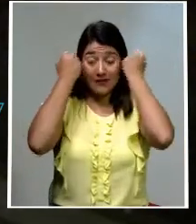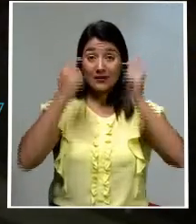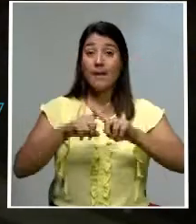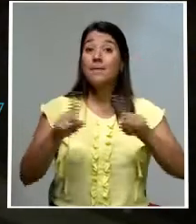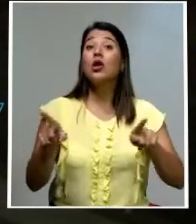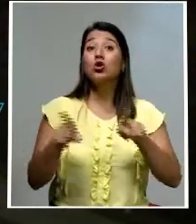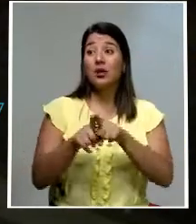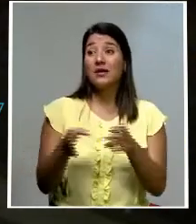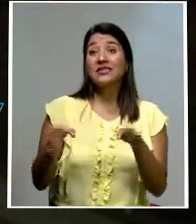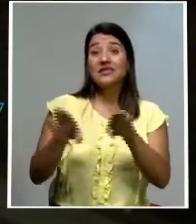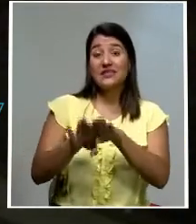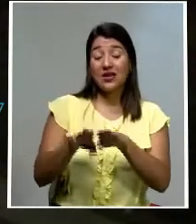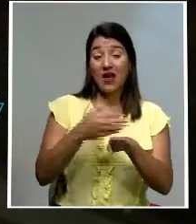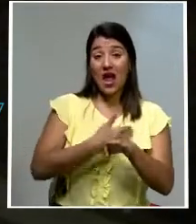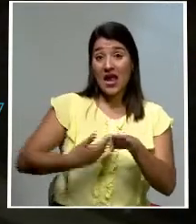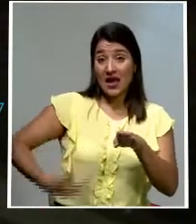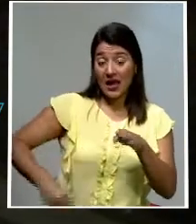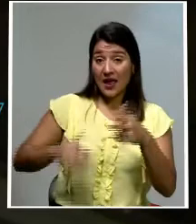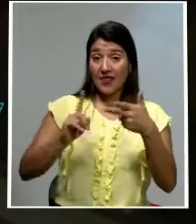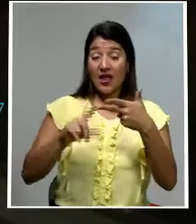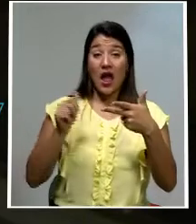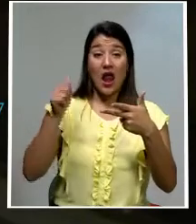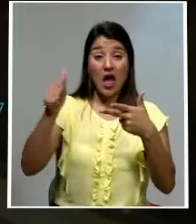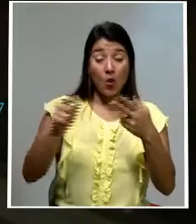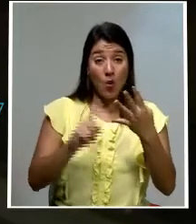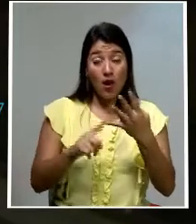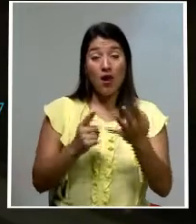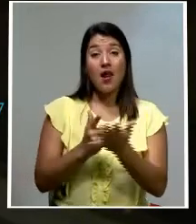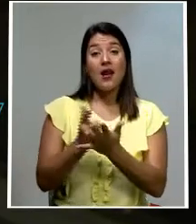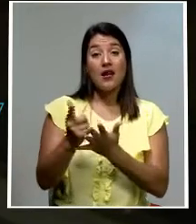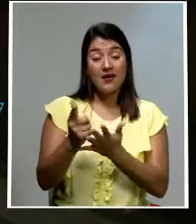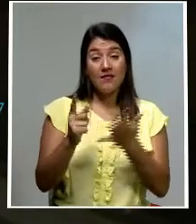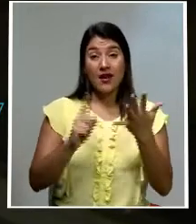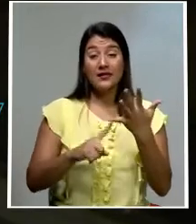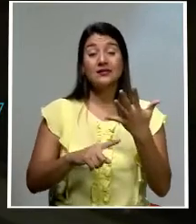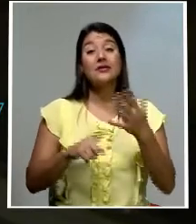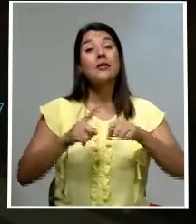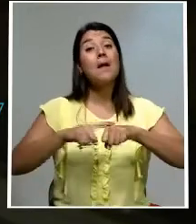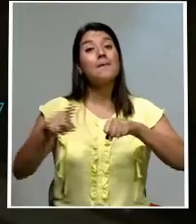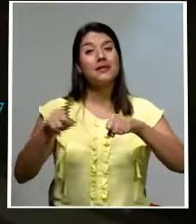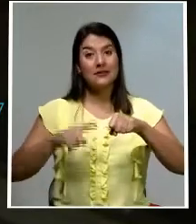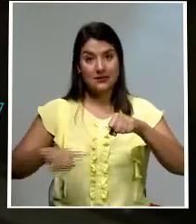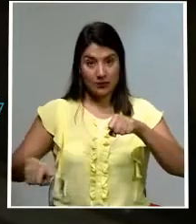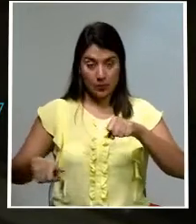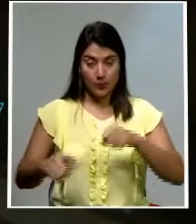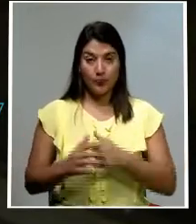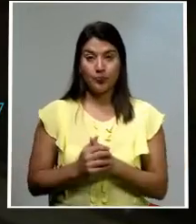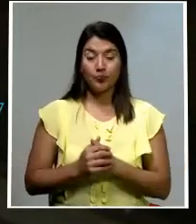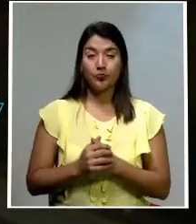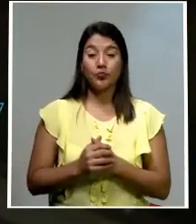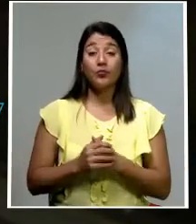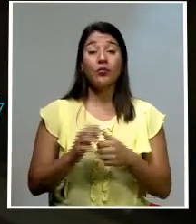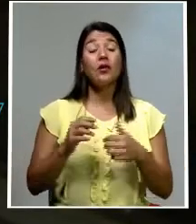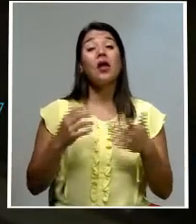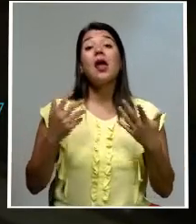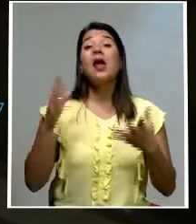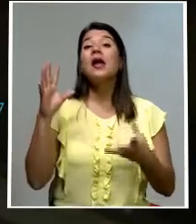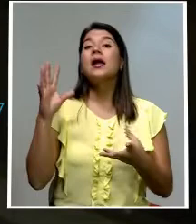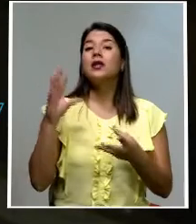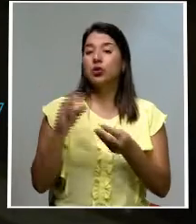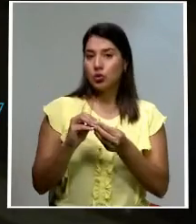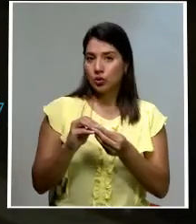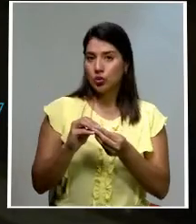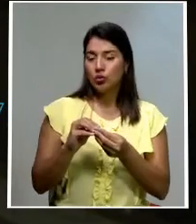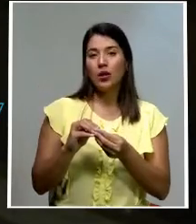cerrando el de Heredia, el de Alajuela, el de Liberia y el de Pérez Celedón. En total se suspende